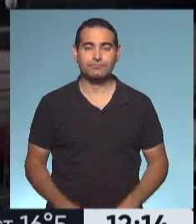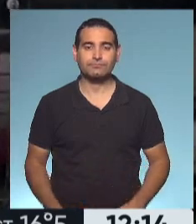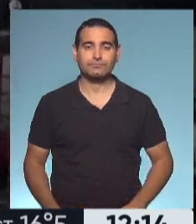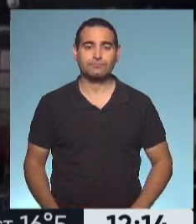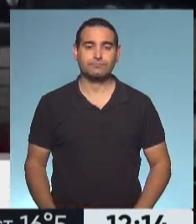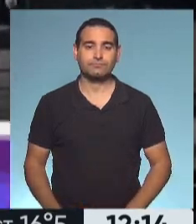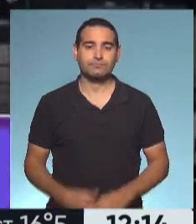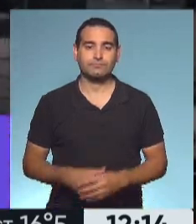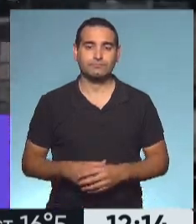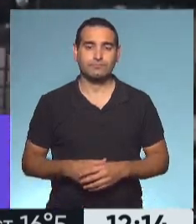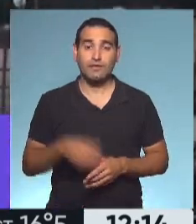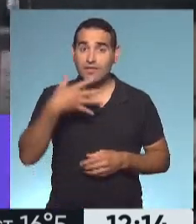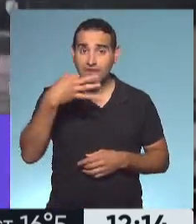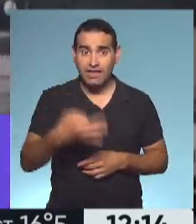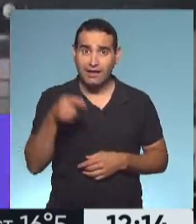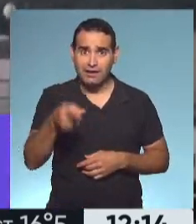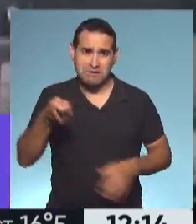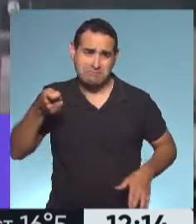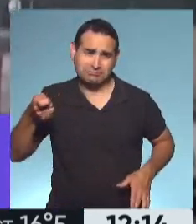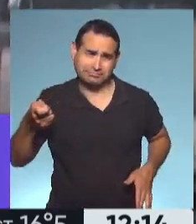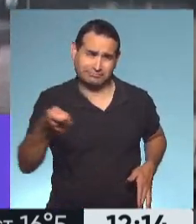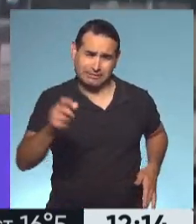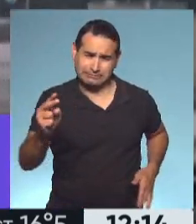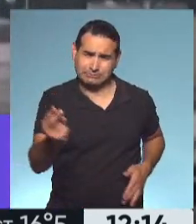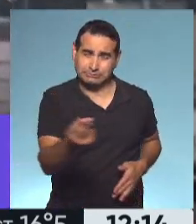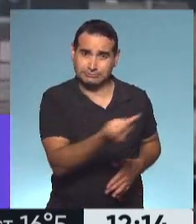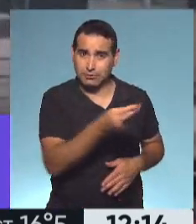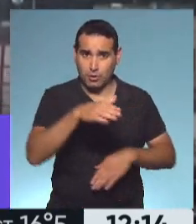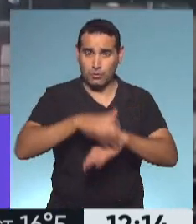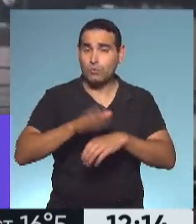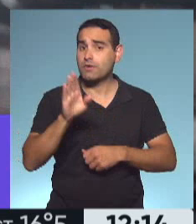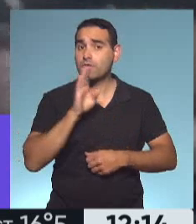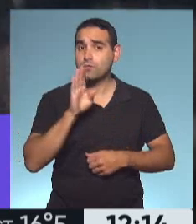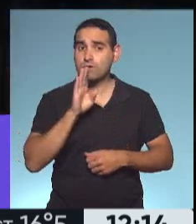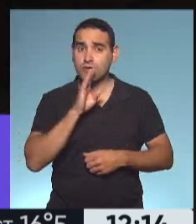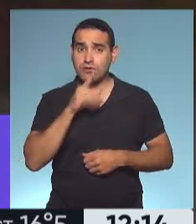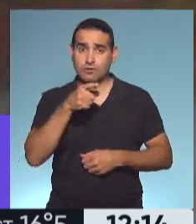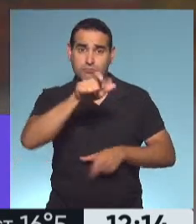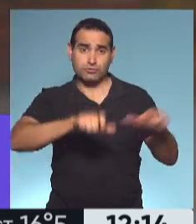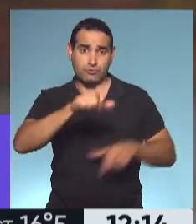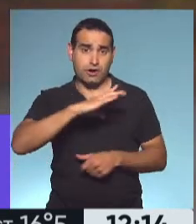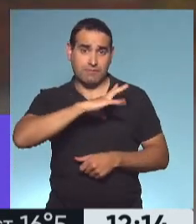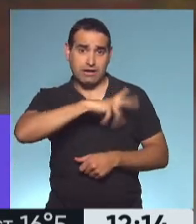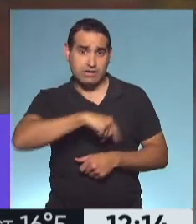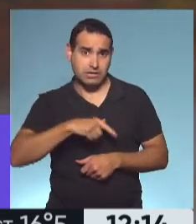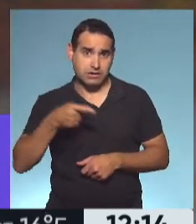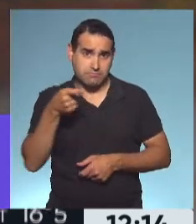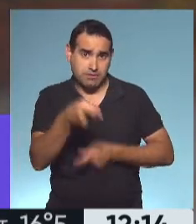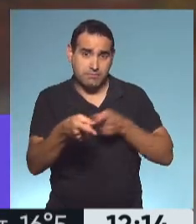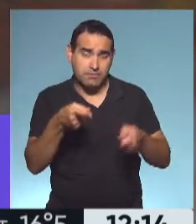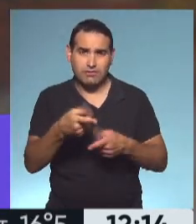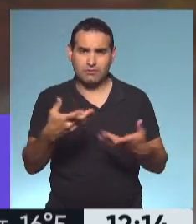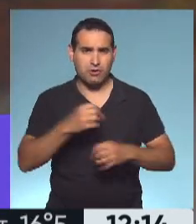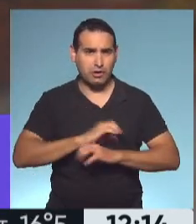La verdad es que es una masacre lo que está ocurriendo por parte del Estado de Israel sobre tierras palestinas. Es lamentable que la